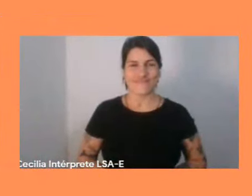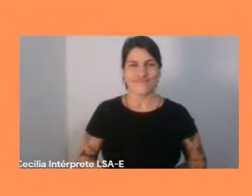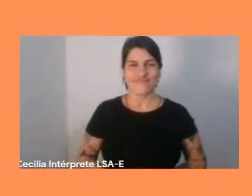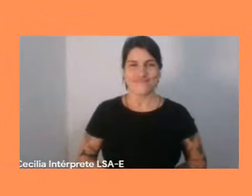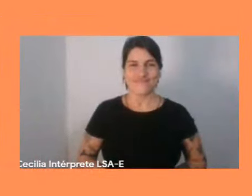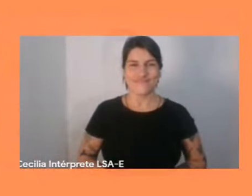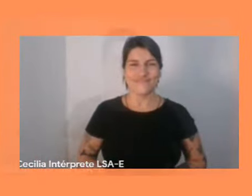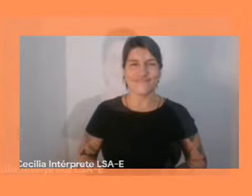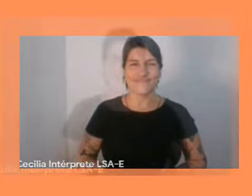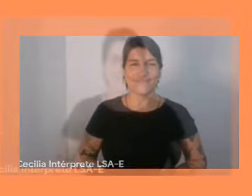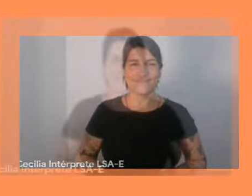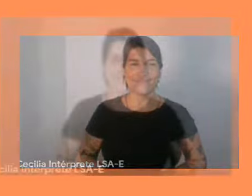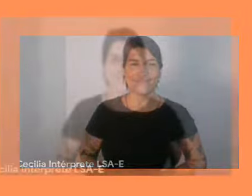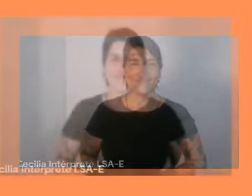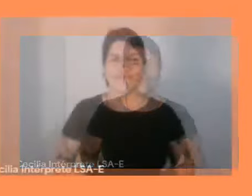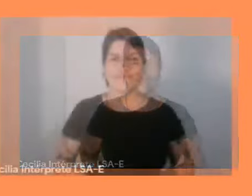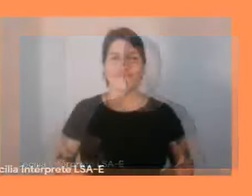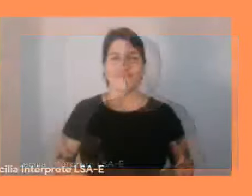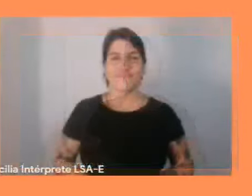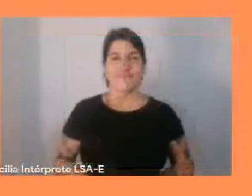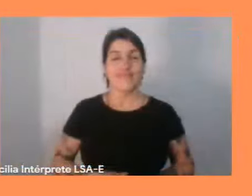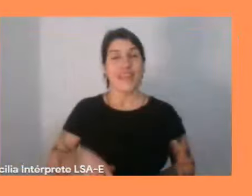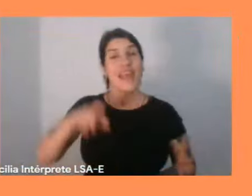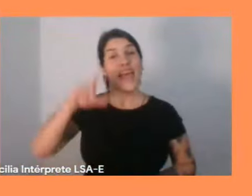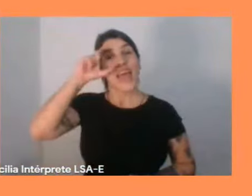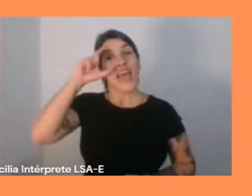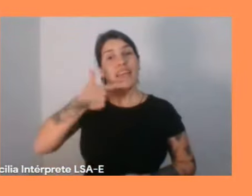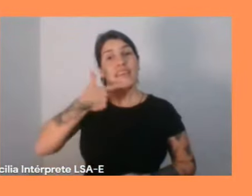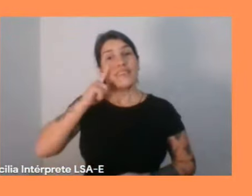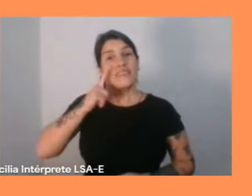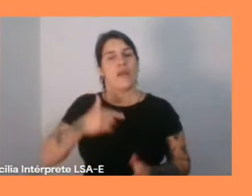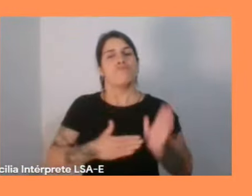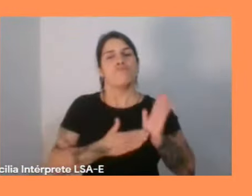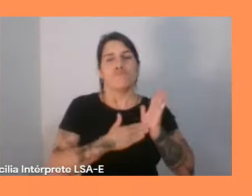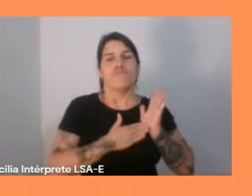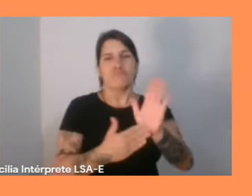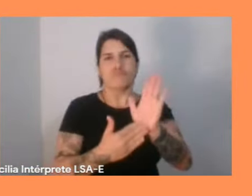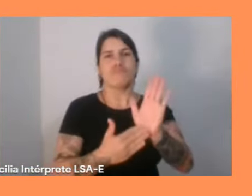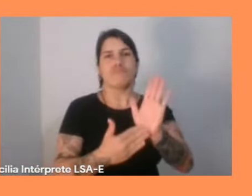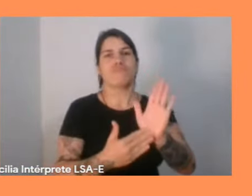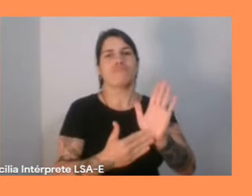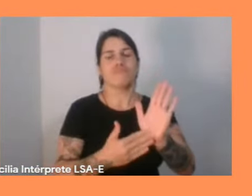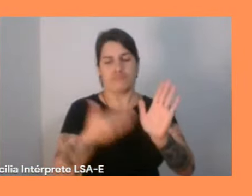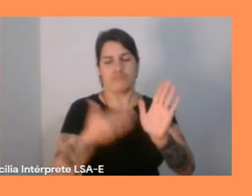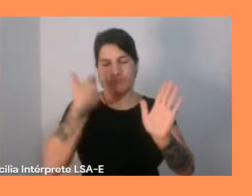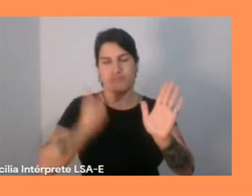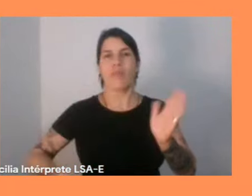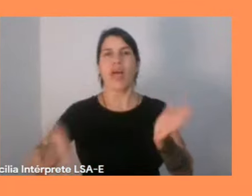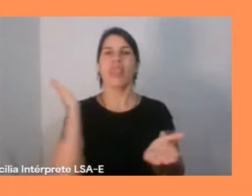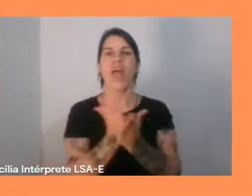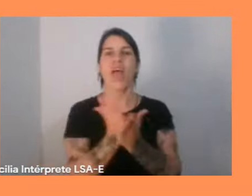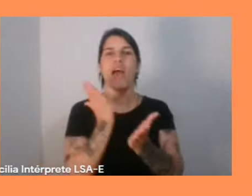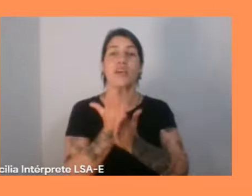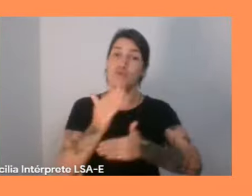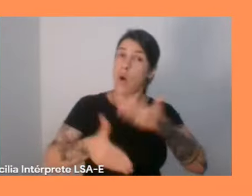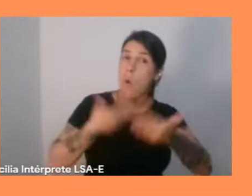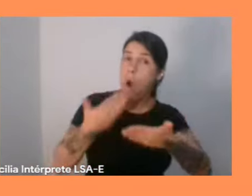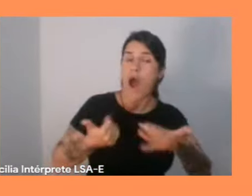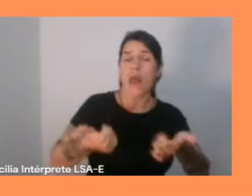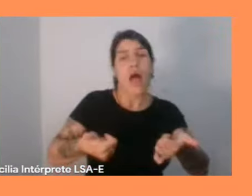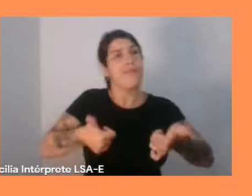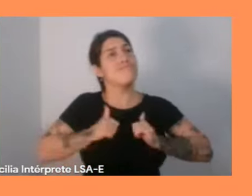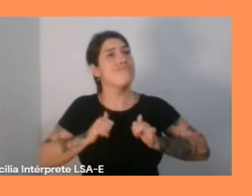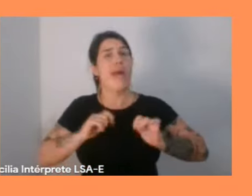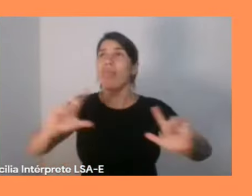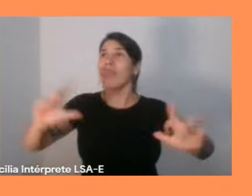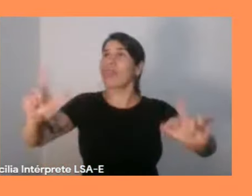La ESI garantiza el derecho al juego, al ocio y al tiempo libre, en igualdad de oportunidades y